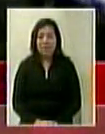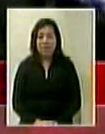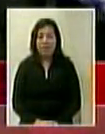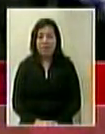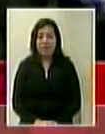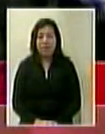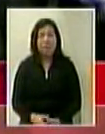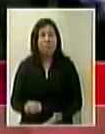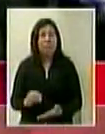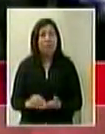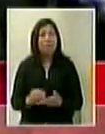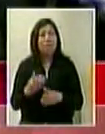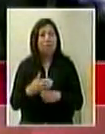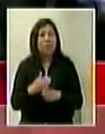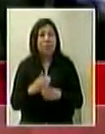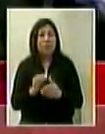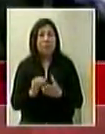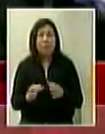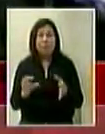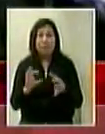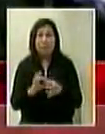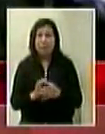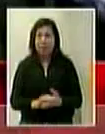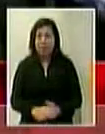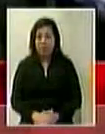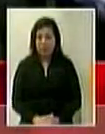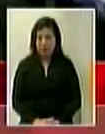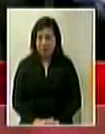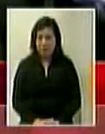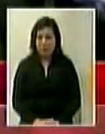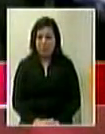de circunstancias fácticas de coyuntura. Miren, colegas,